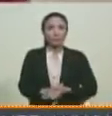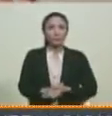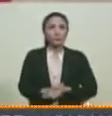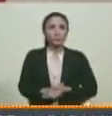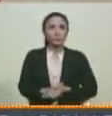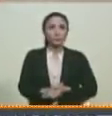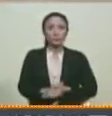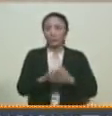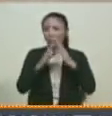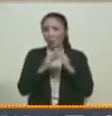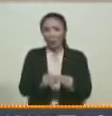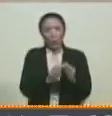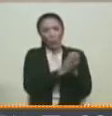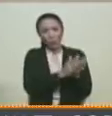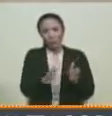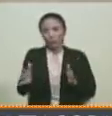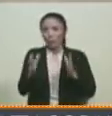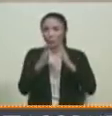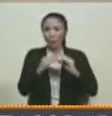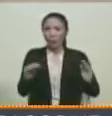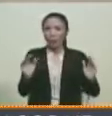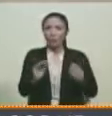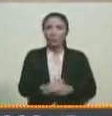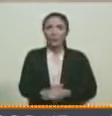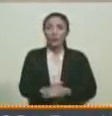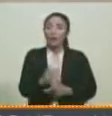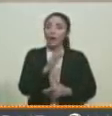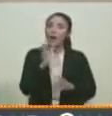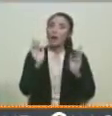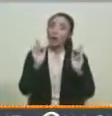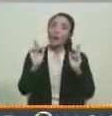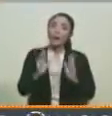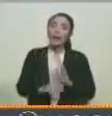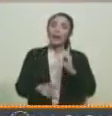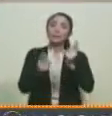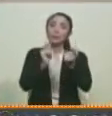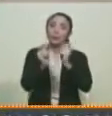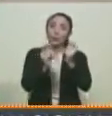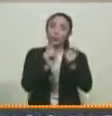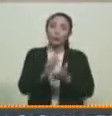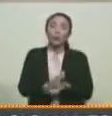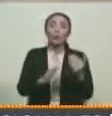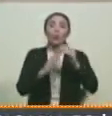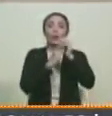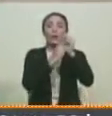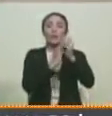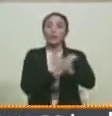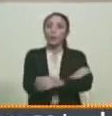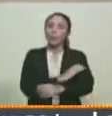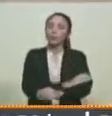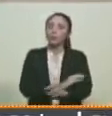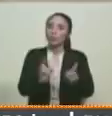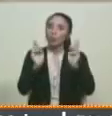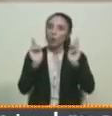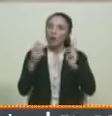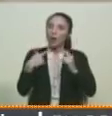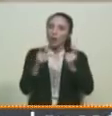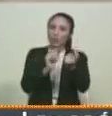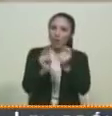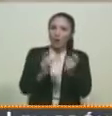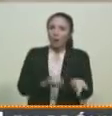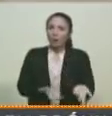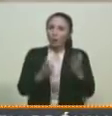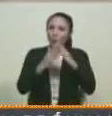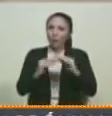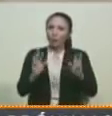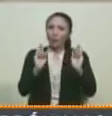Y con todos. Yo quisiera hablar con los líderes de las oposiciones que hay. Con todos.